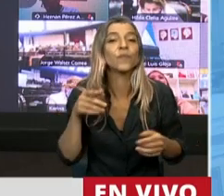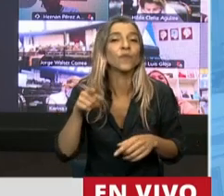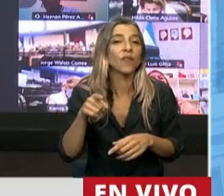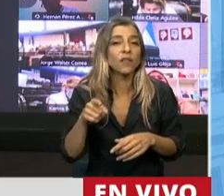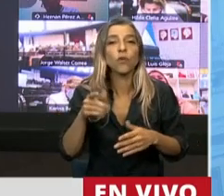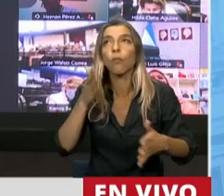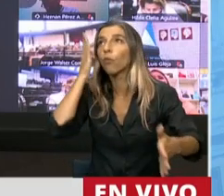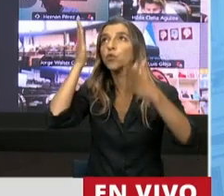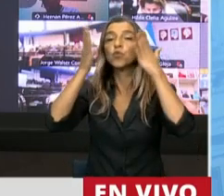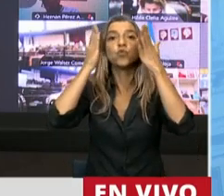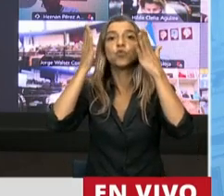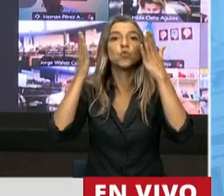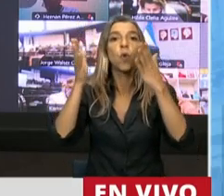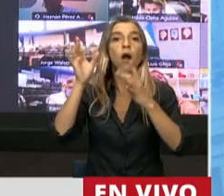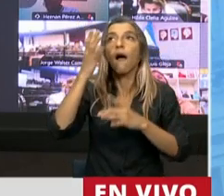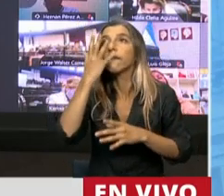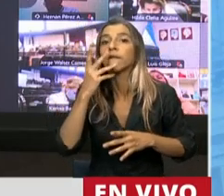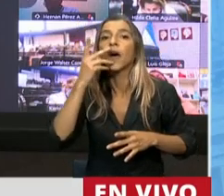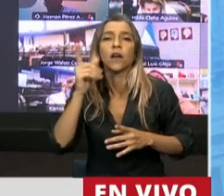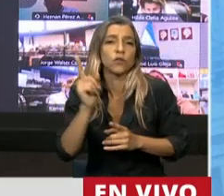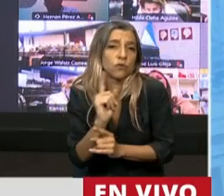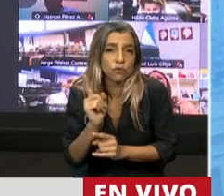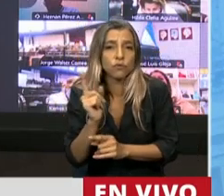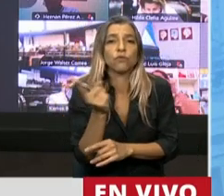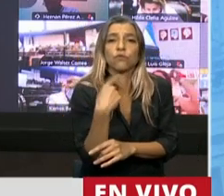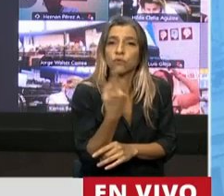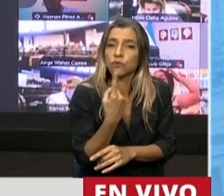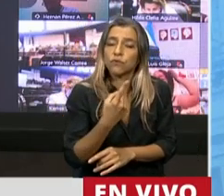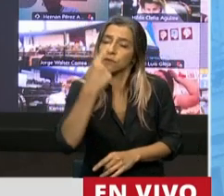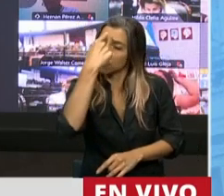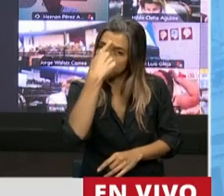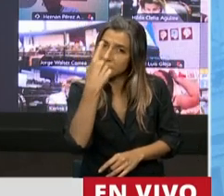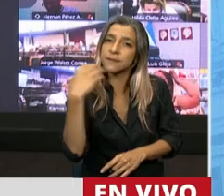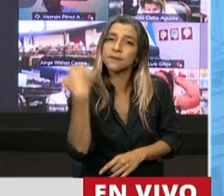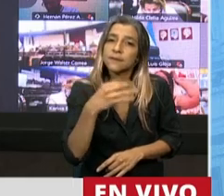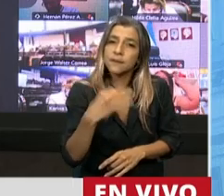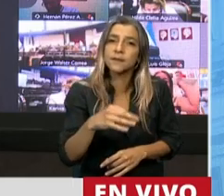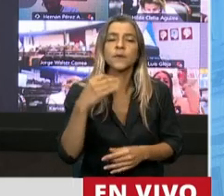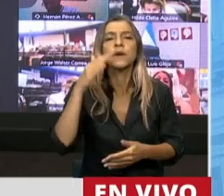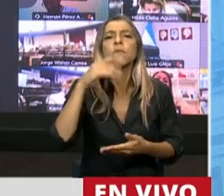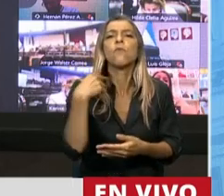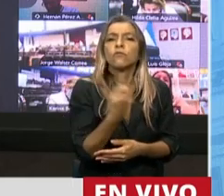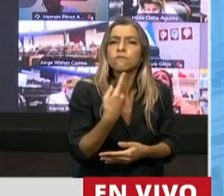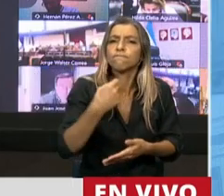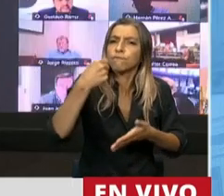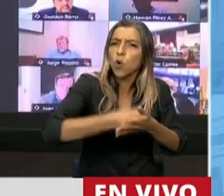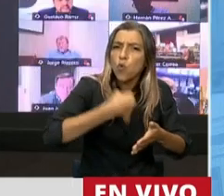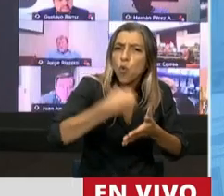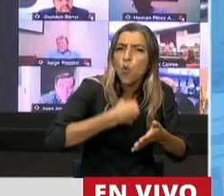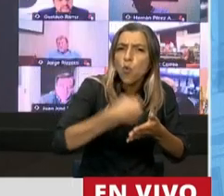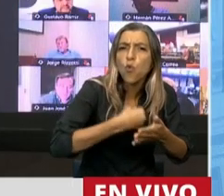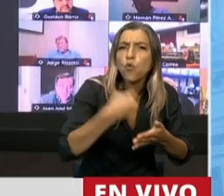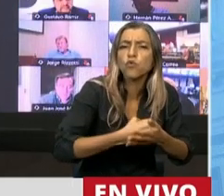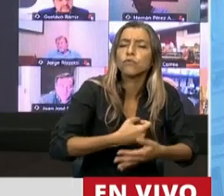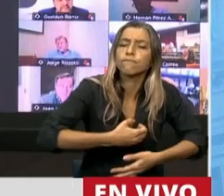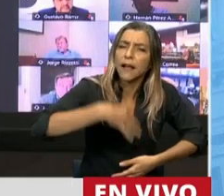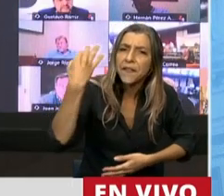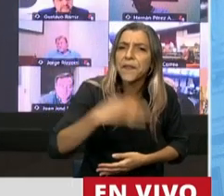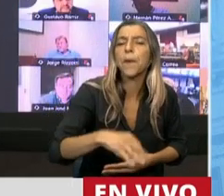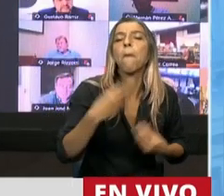del federalismo, debe tener cuestiones que nos hagan pensar que luchamos contra esas asimetrías que